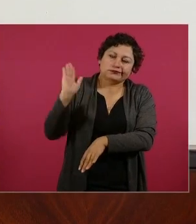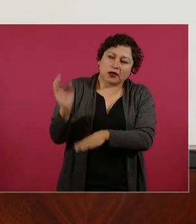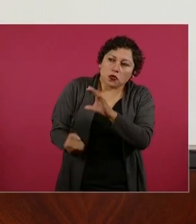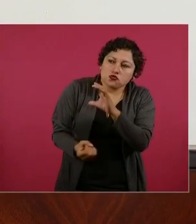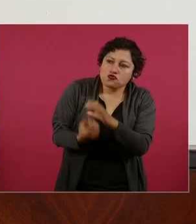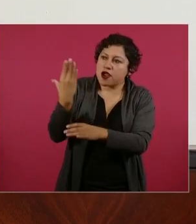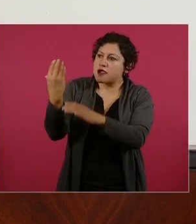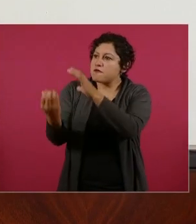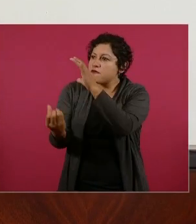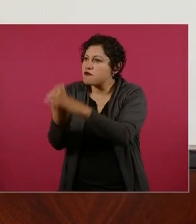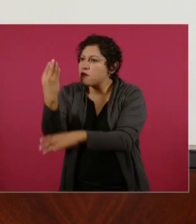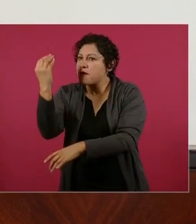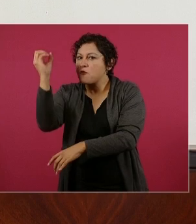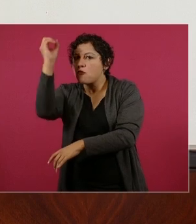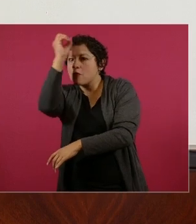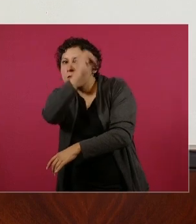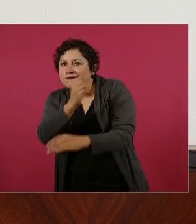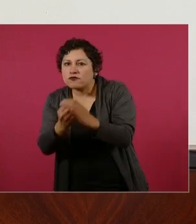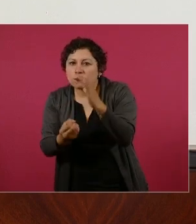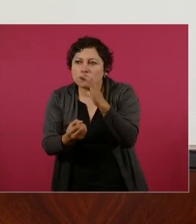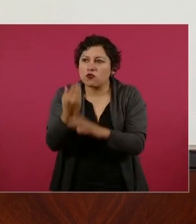nuevos pensadores, jóvenes,